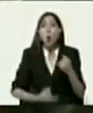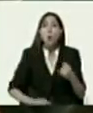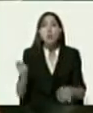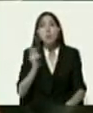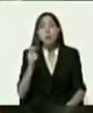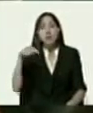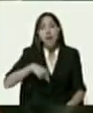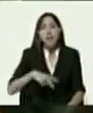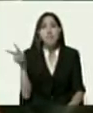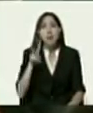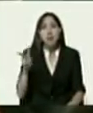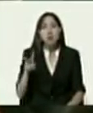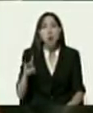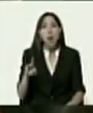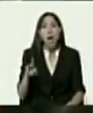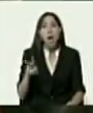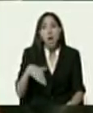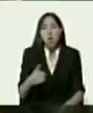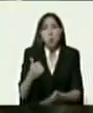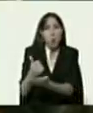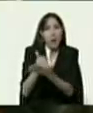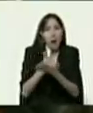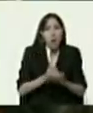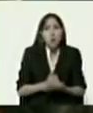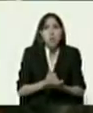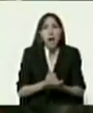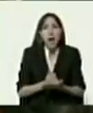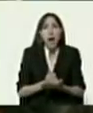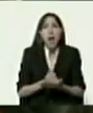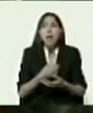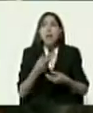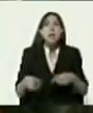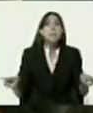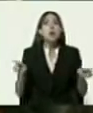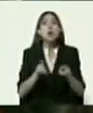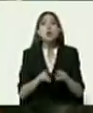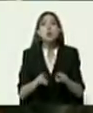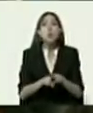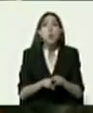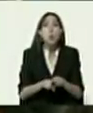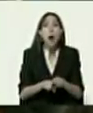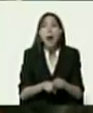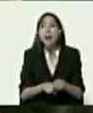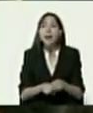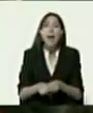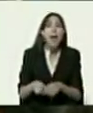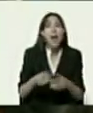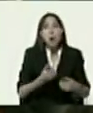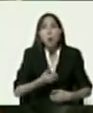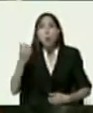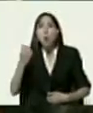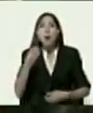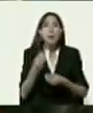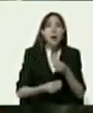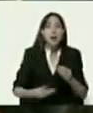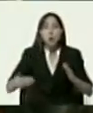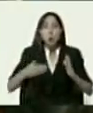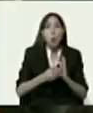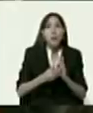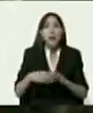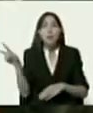en Venezuela. Una ayuda humanitaria que han tratado de usar como arma contra la soberanía venezolana. Dice el